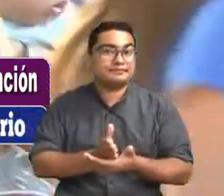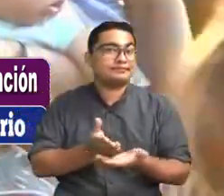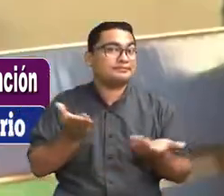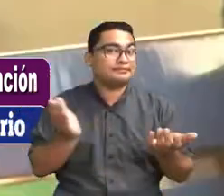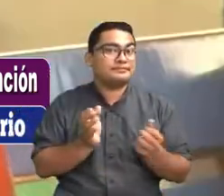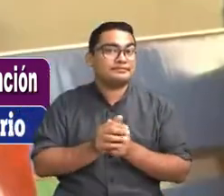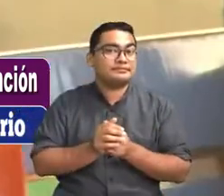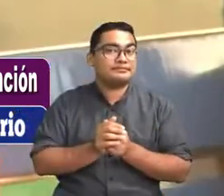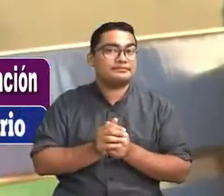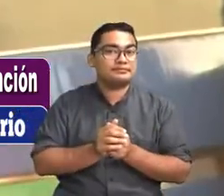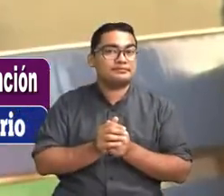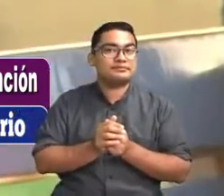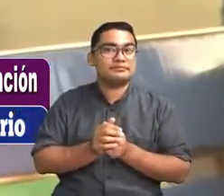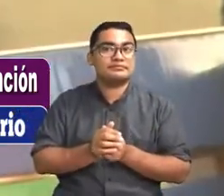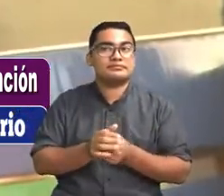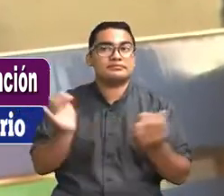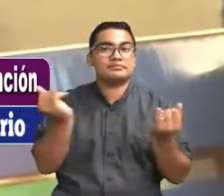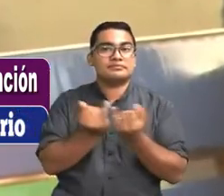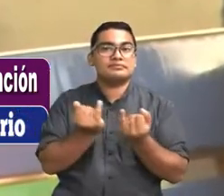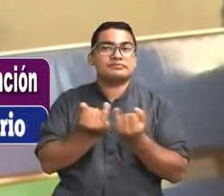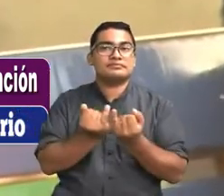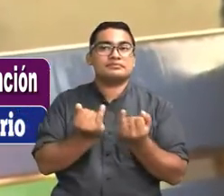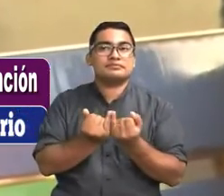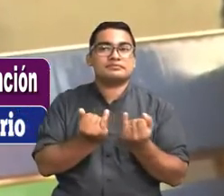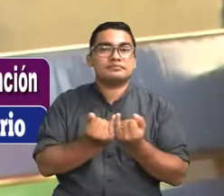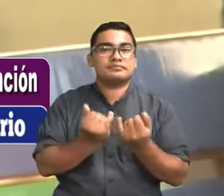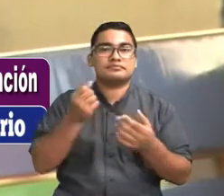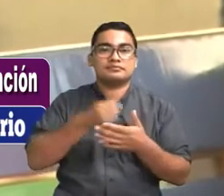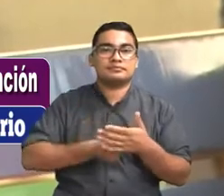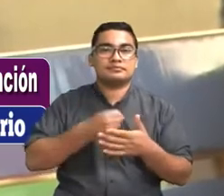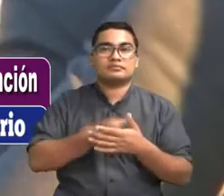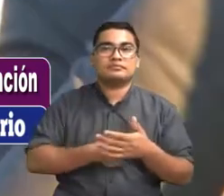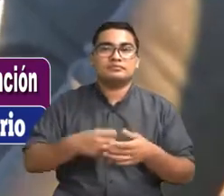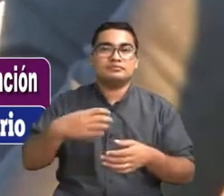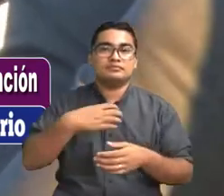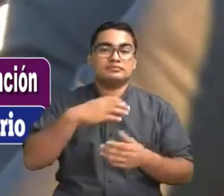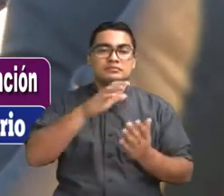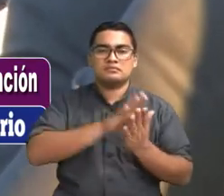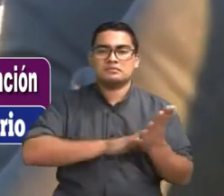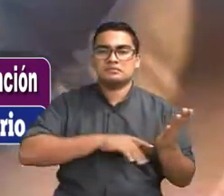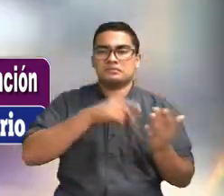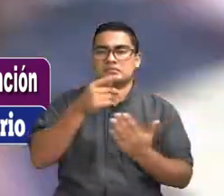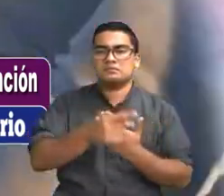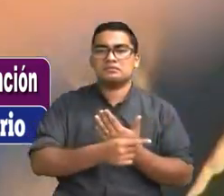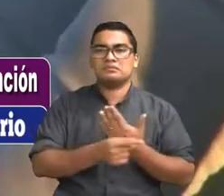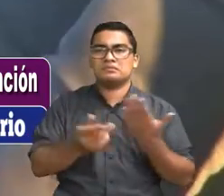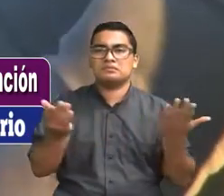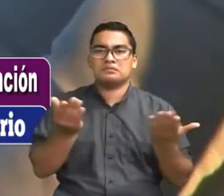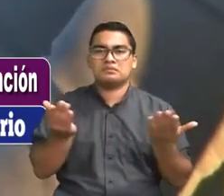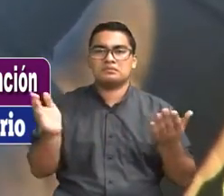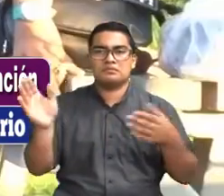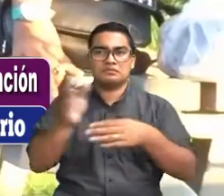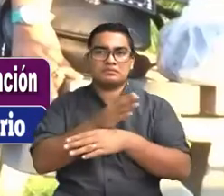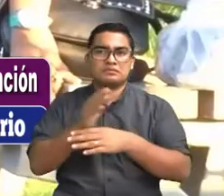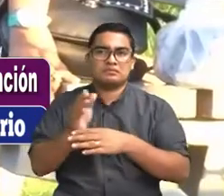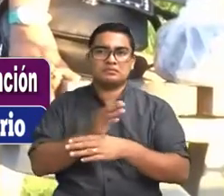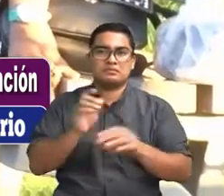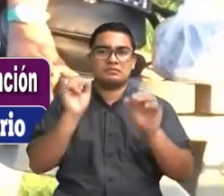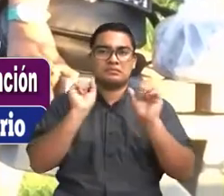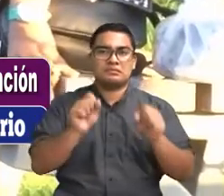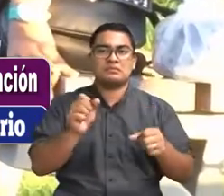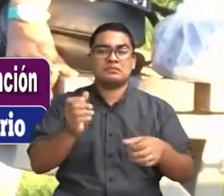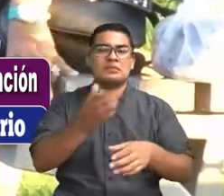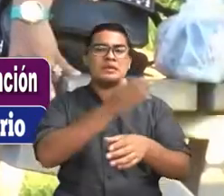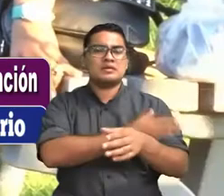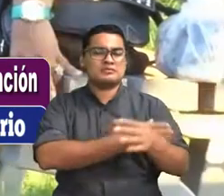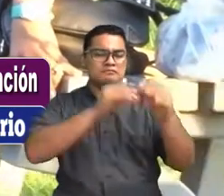¿verdad? Entonces creo que todo el esfuerzo que se hace de este programa tiene que ver con toda esa capacitación,